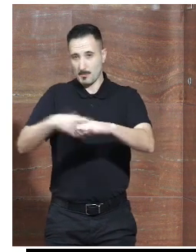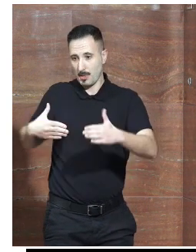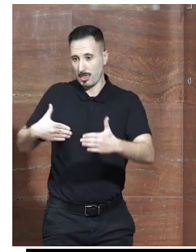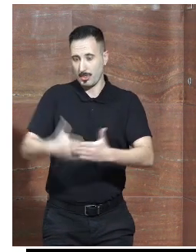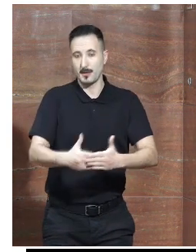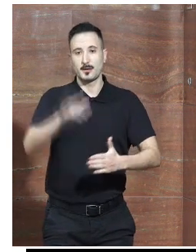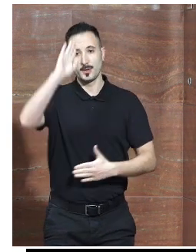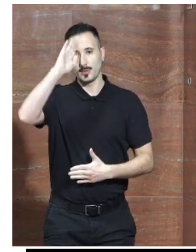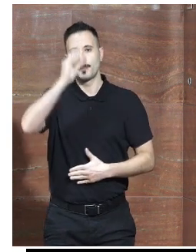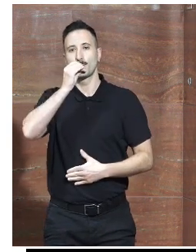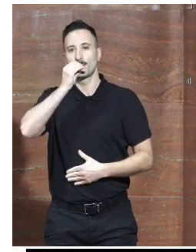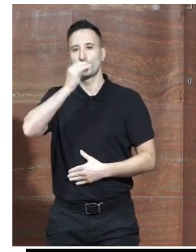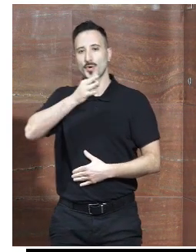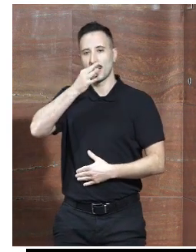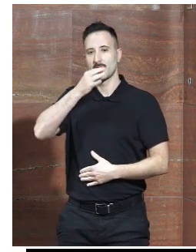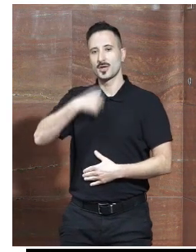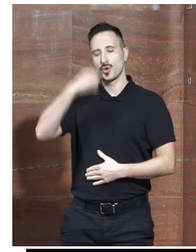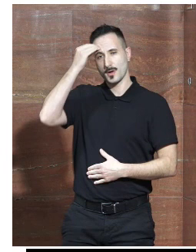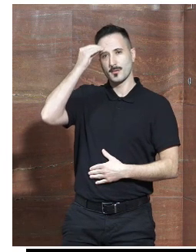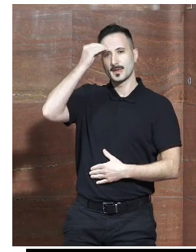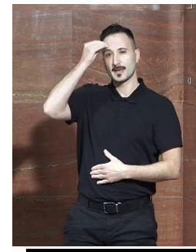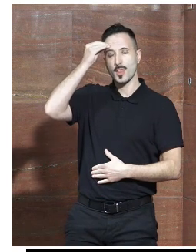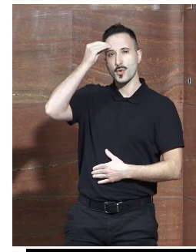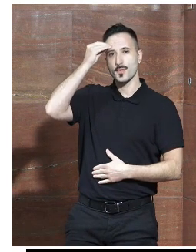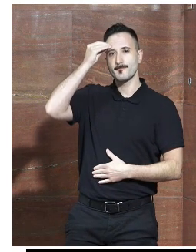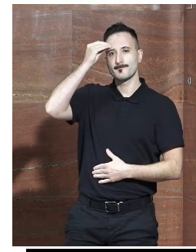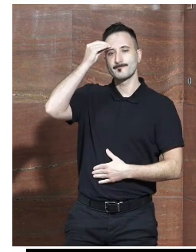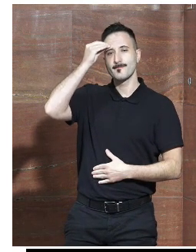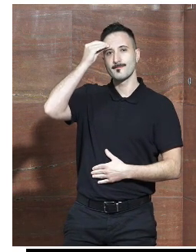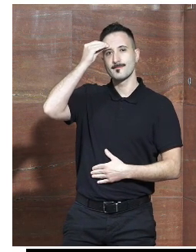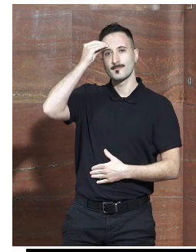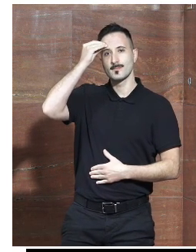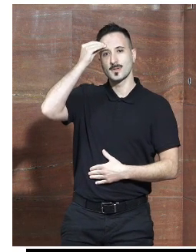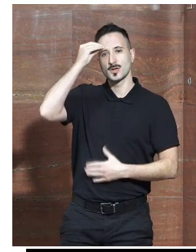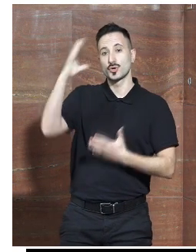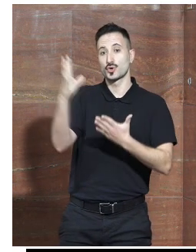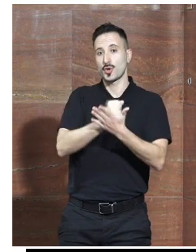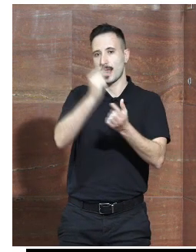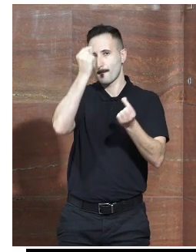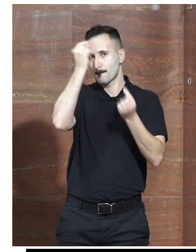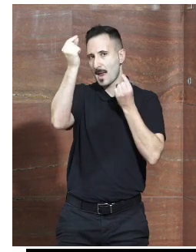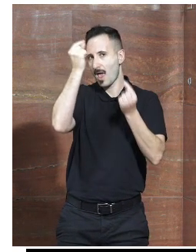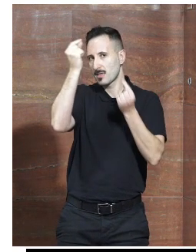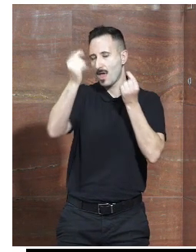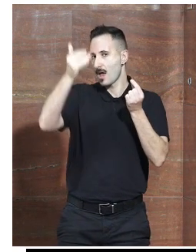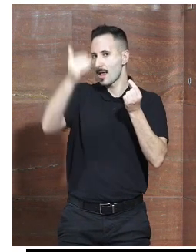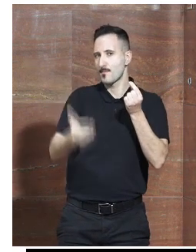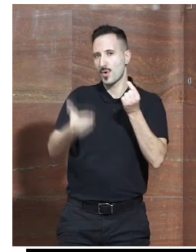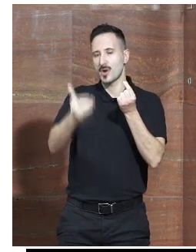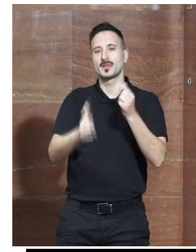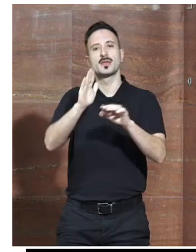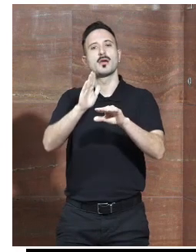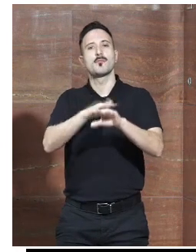tardes. Yo estaba pensando en cómo todas estas medidas son importantes para garantizar